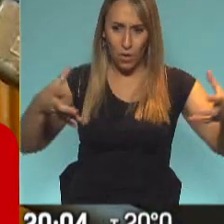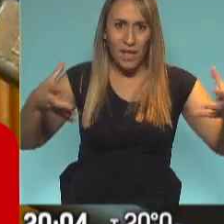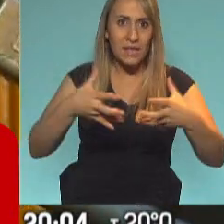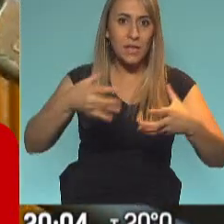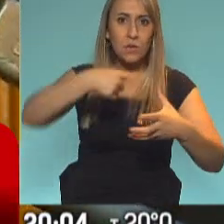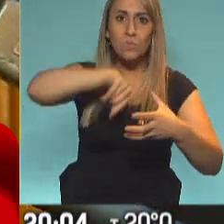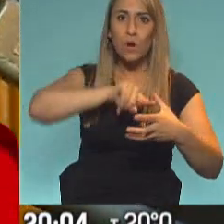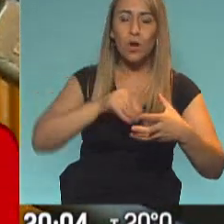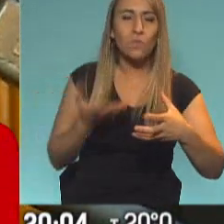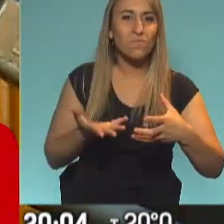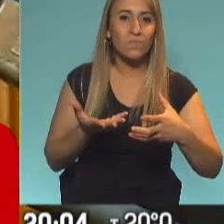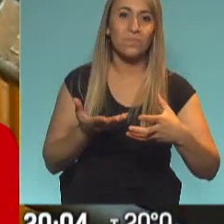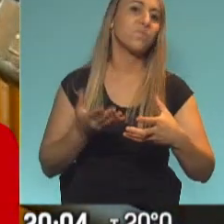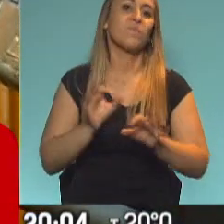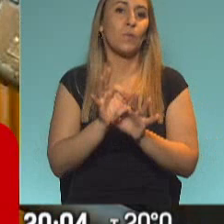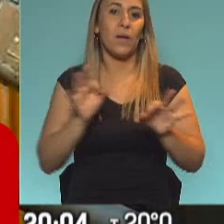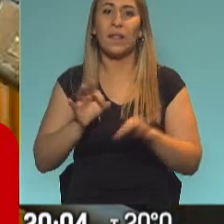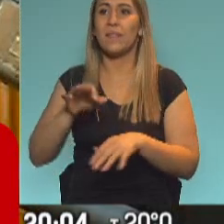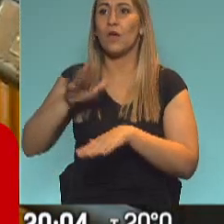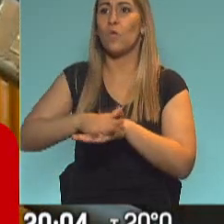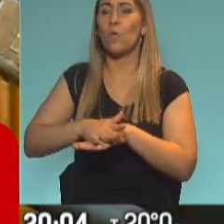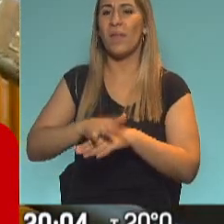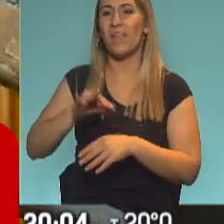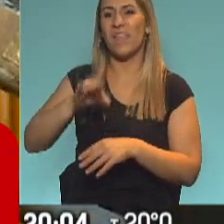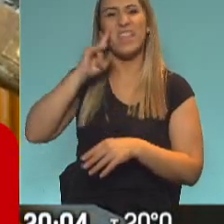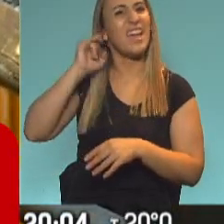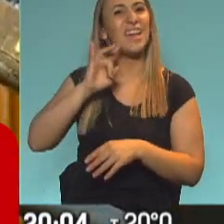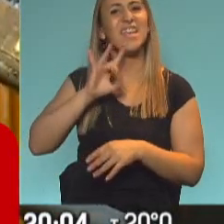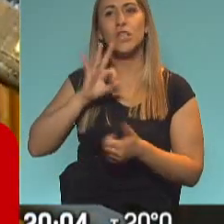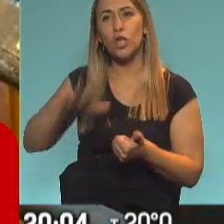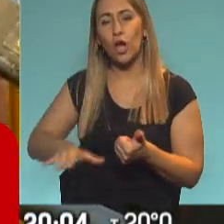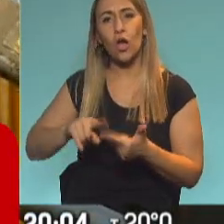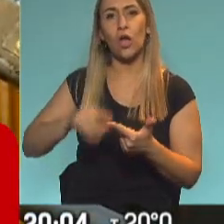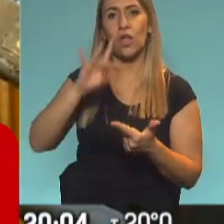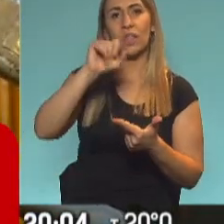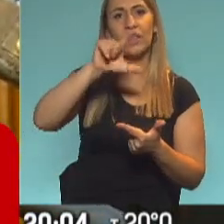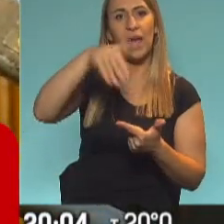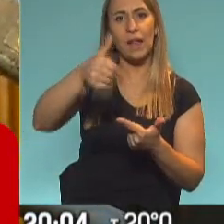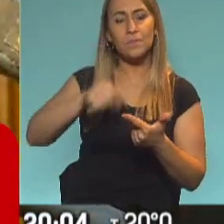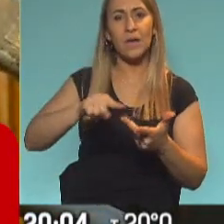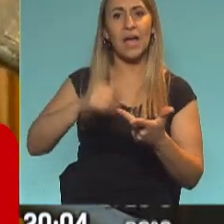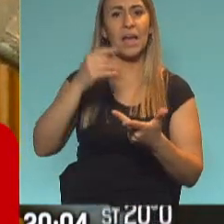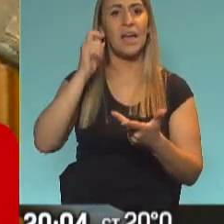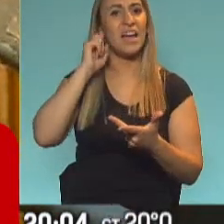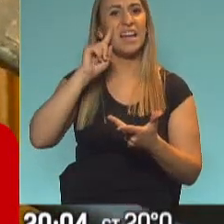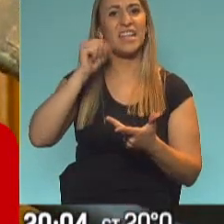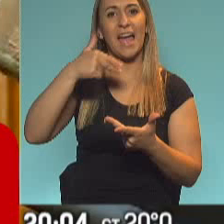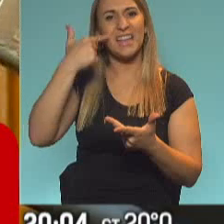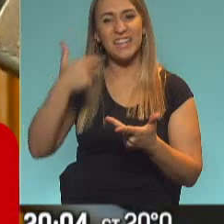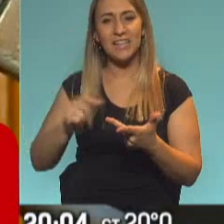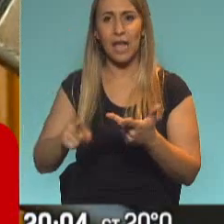Evidentemente, ni Dieguito, ni Dalma, ni Janina pueden entender lo que los médicos tienen que hacer. Porque...